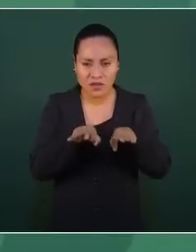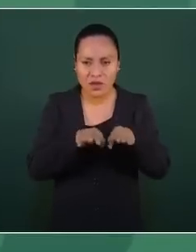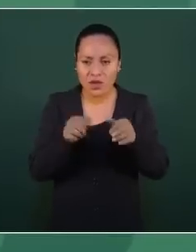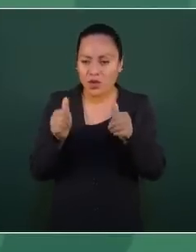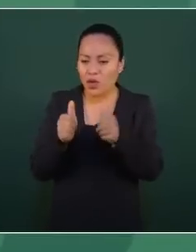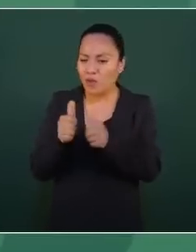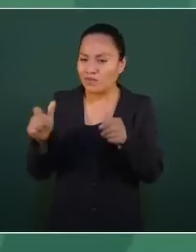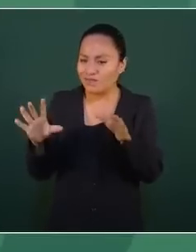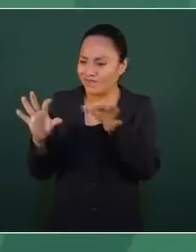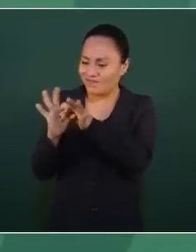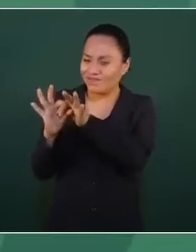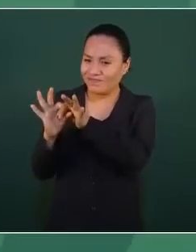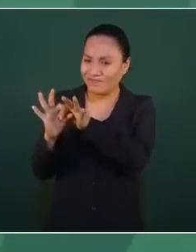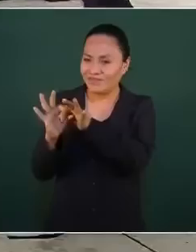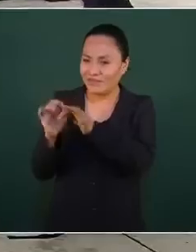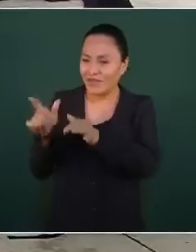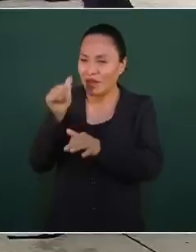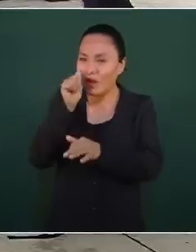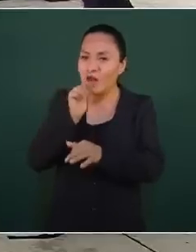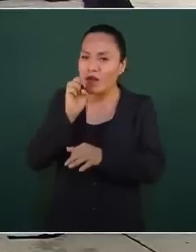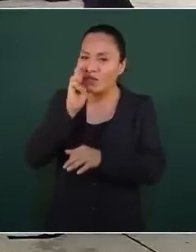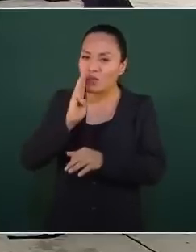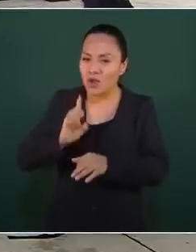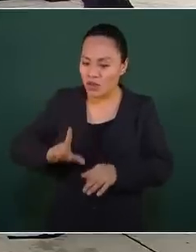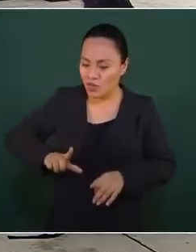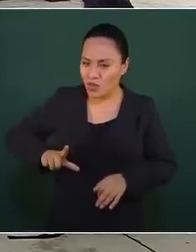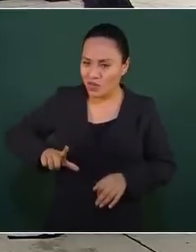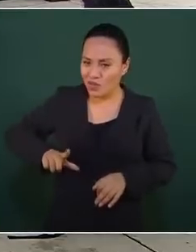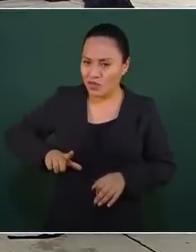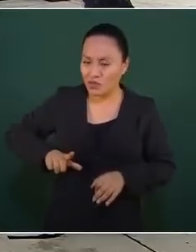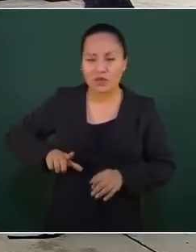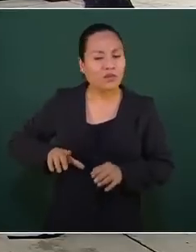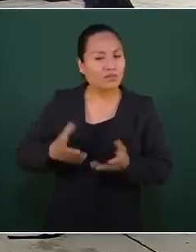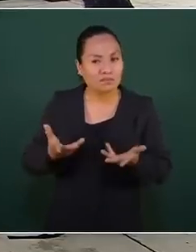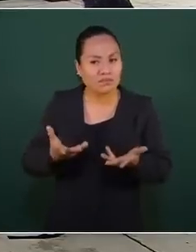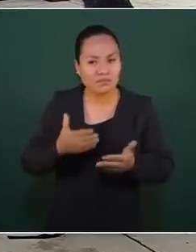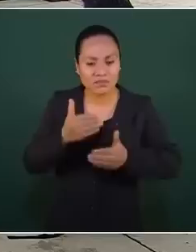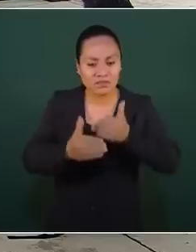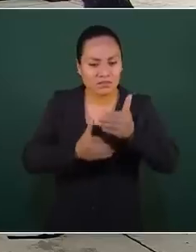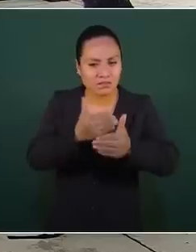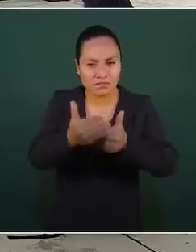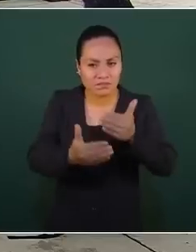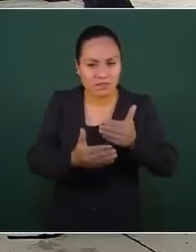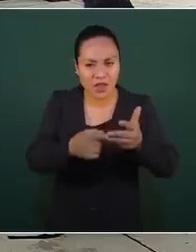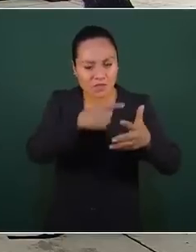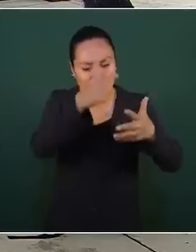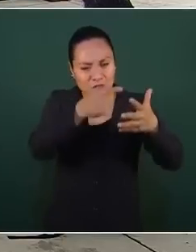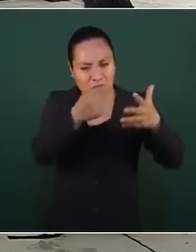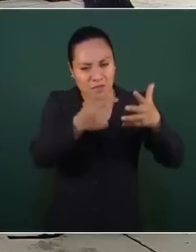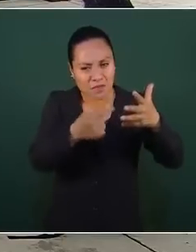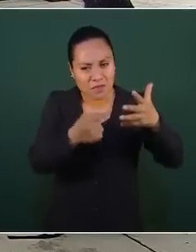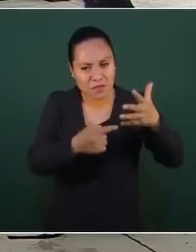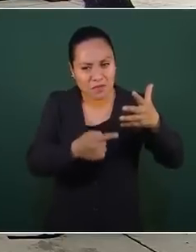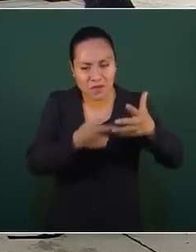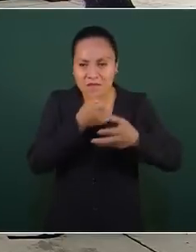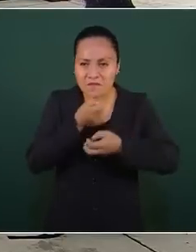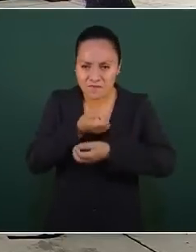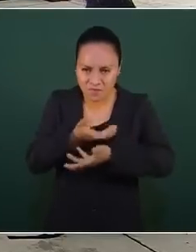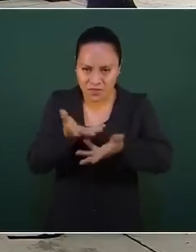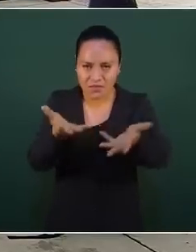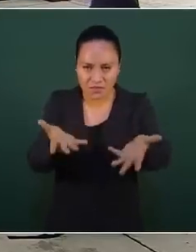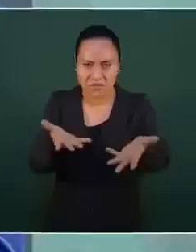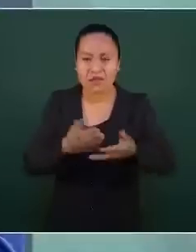estado, cómo van los avances. Por ejemplo, les puedo, así como